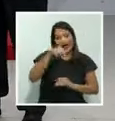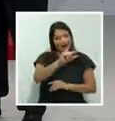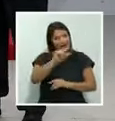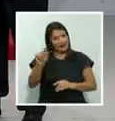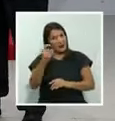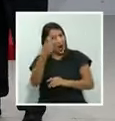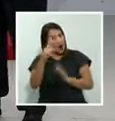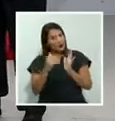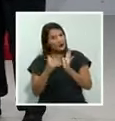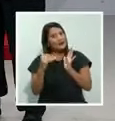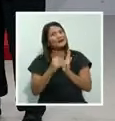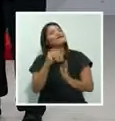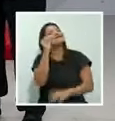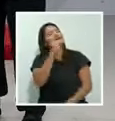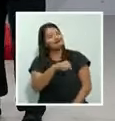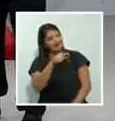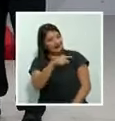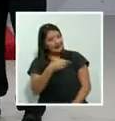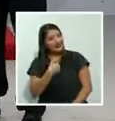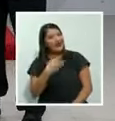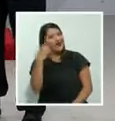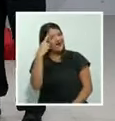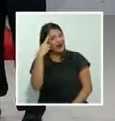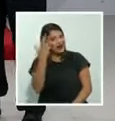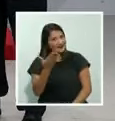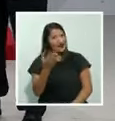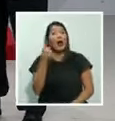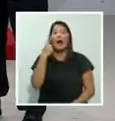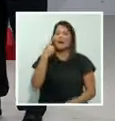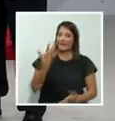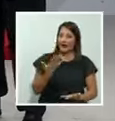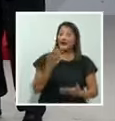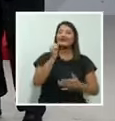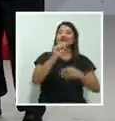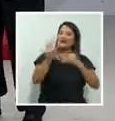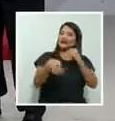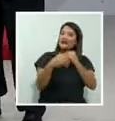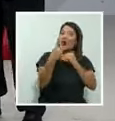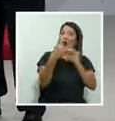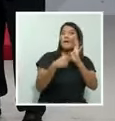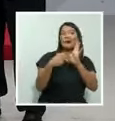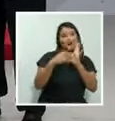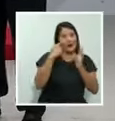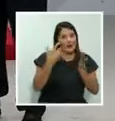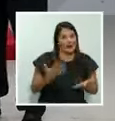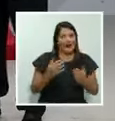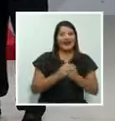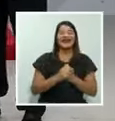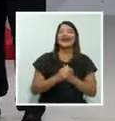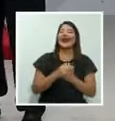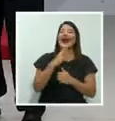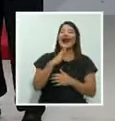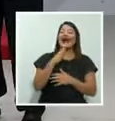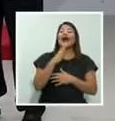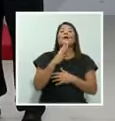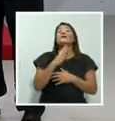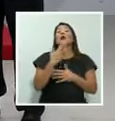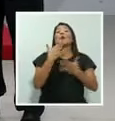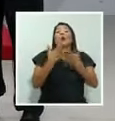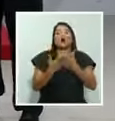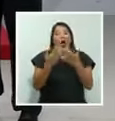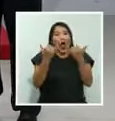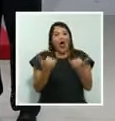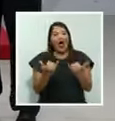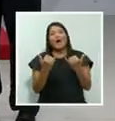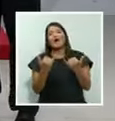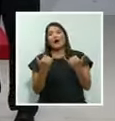ocasión está en 11. Así toda que... Es correcto. Meli. A ver. Le sumamos un milloncito. Imagínense. Muy bien, bueno, tenemos entonces